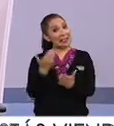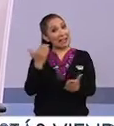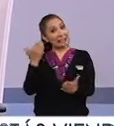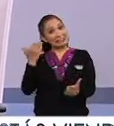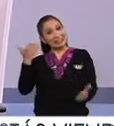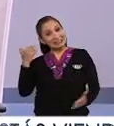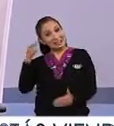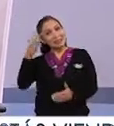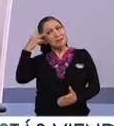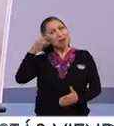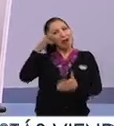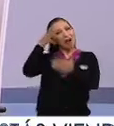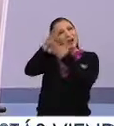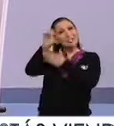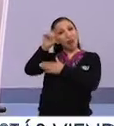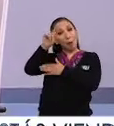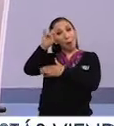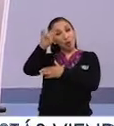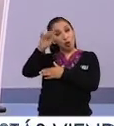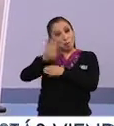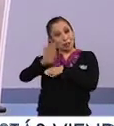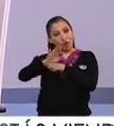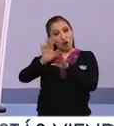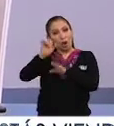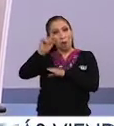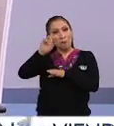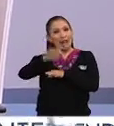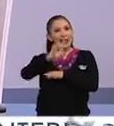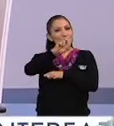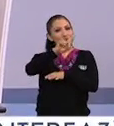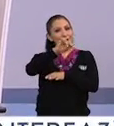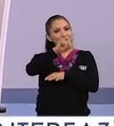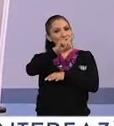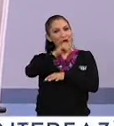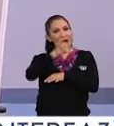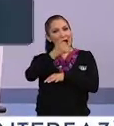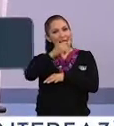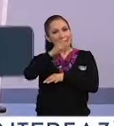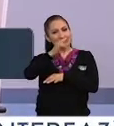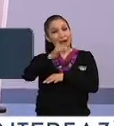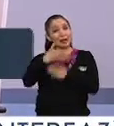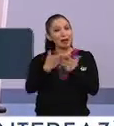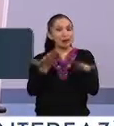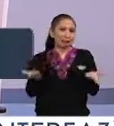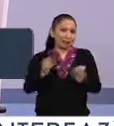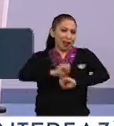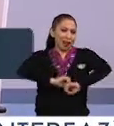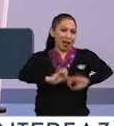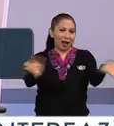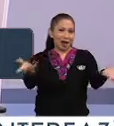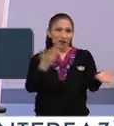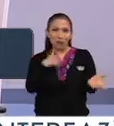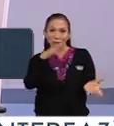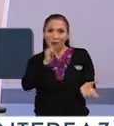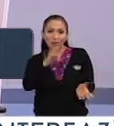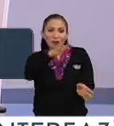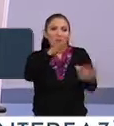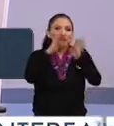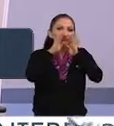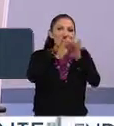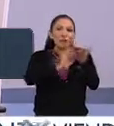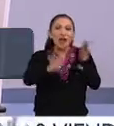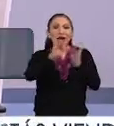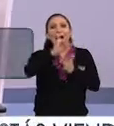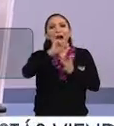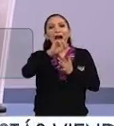Antes de que viajemos hasta Sao Paulo, Brasil, con Omar Cepeda y Eduardo Gaitán, no nos podemos perder las confesiones literarias